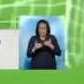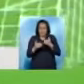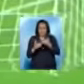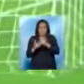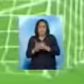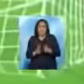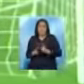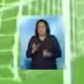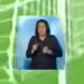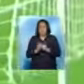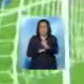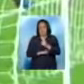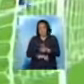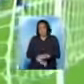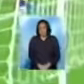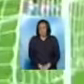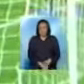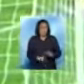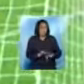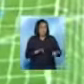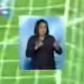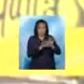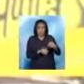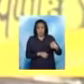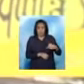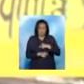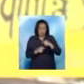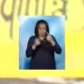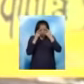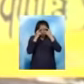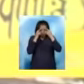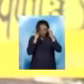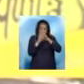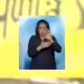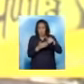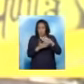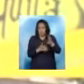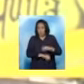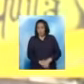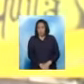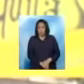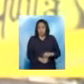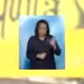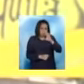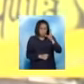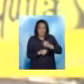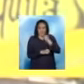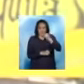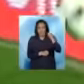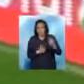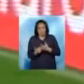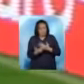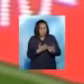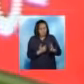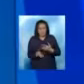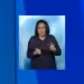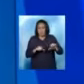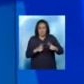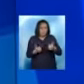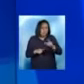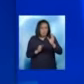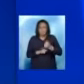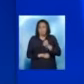clasificación. Lo importante, ahorita estamos mentalizados todos los compañeros en buscar el triunfo, sea como sea, jugando bien, jugando mal, queremos